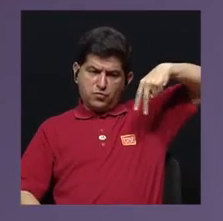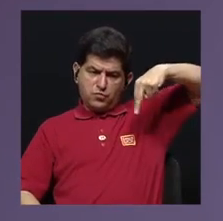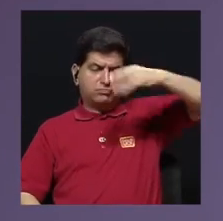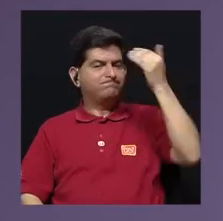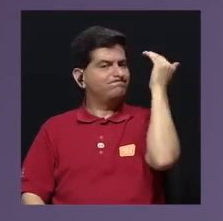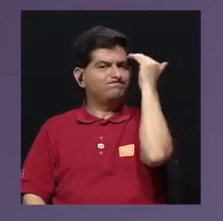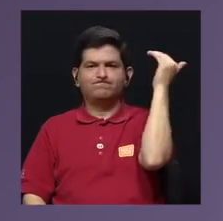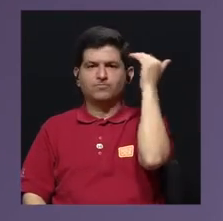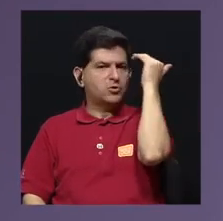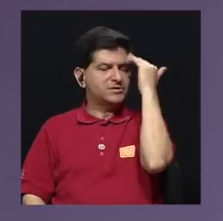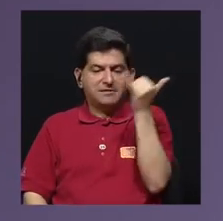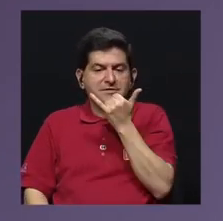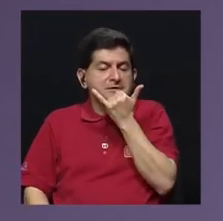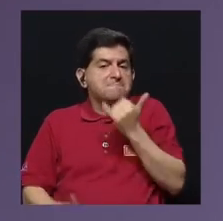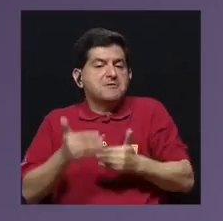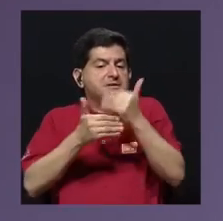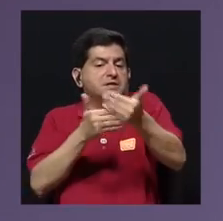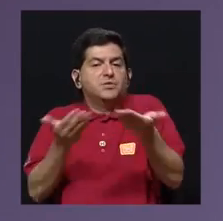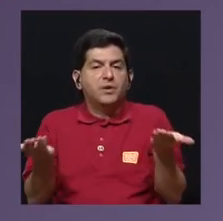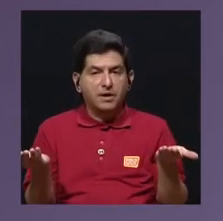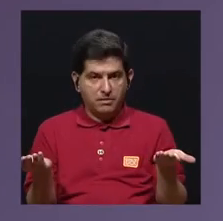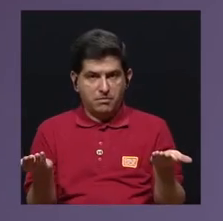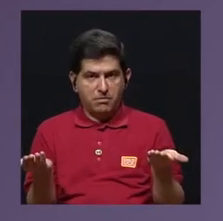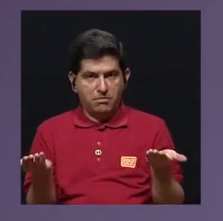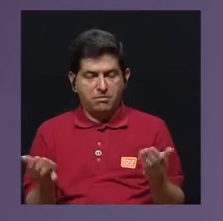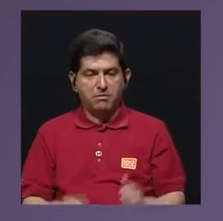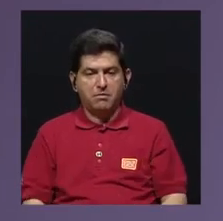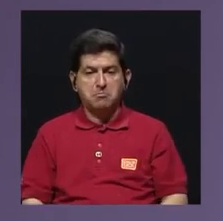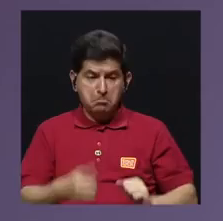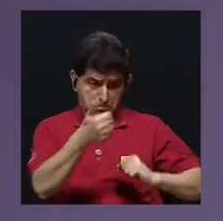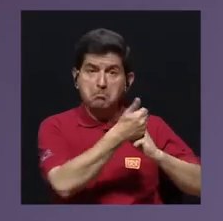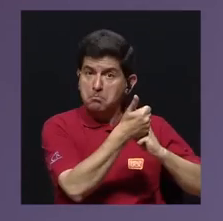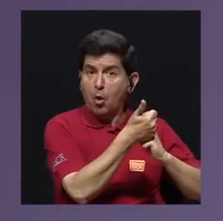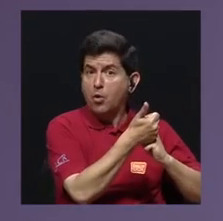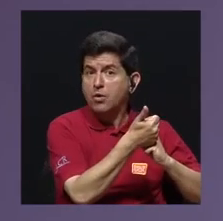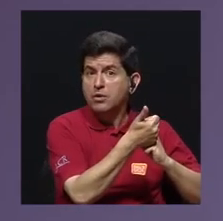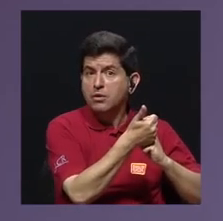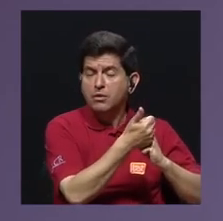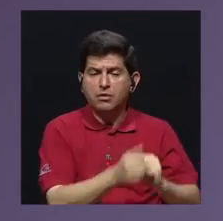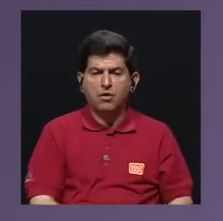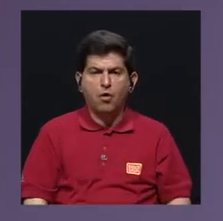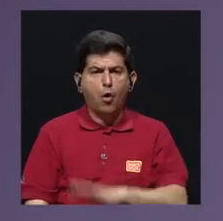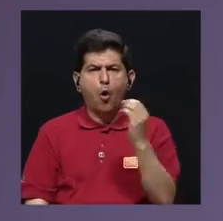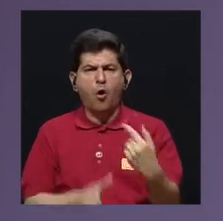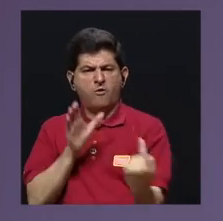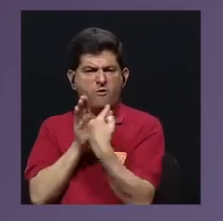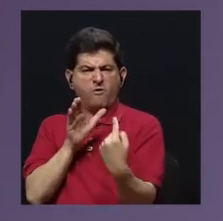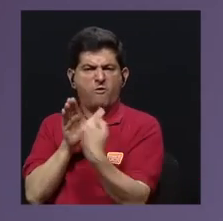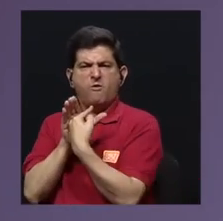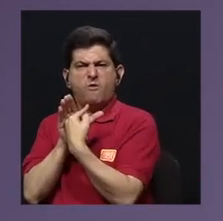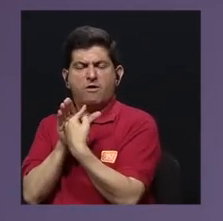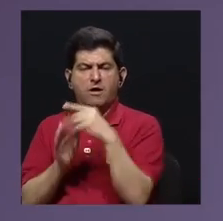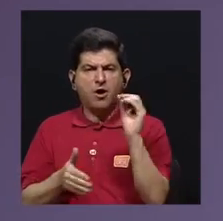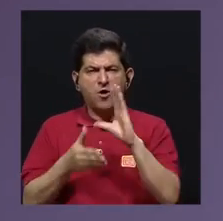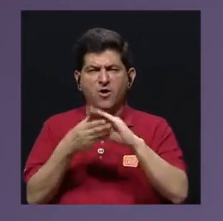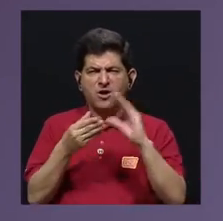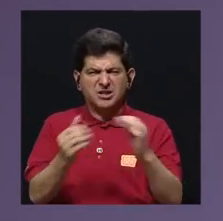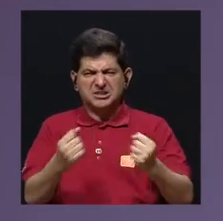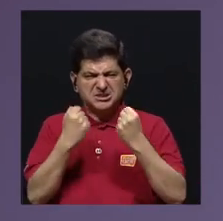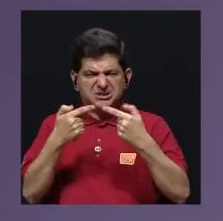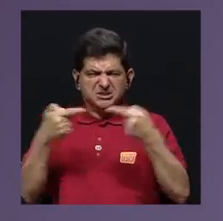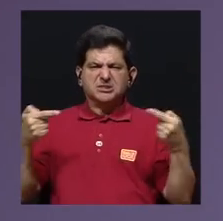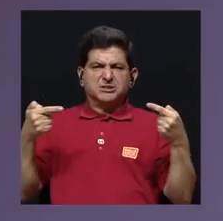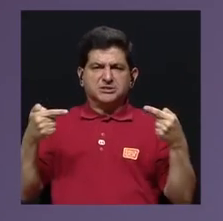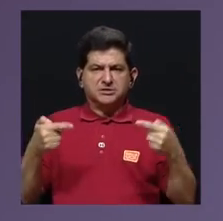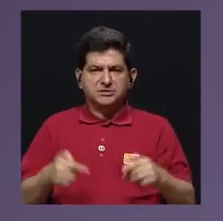sabe lo que puede pasar durante ella. Desde sentir apoyo, desde que nos insultan, desde que dicen comentarios súper fuertes,